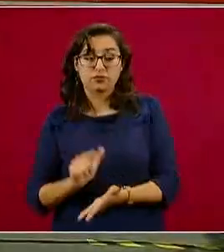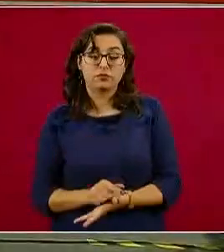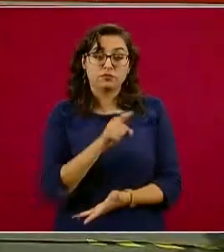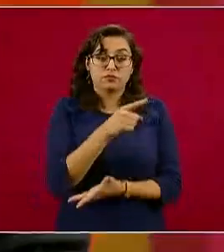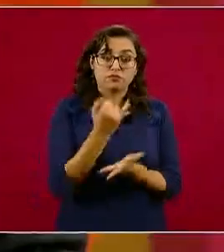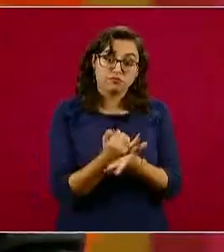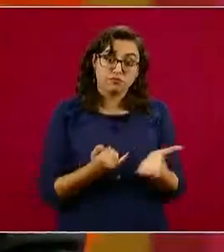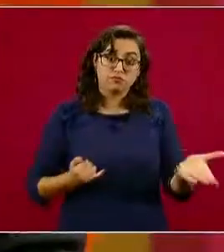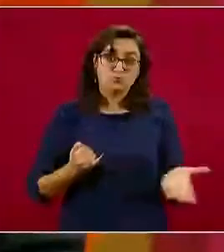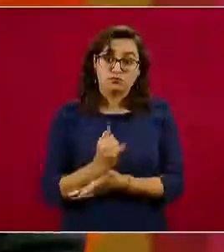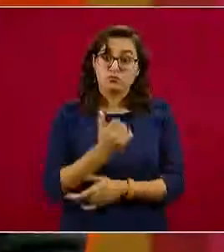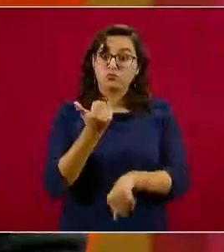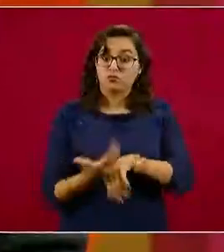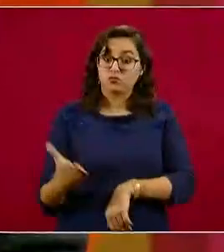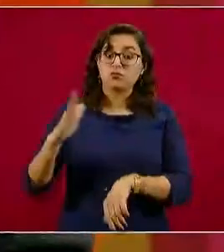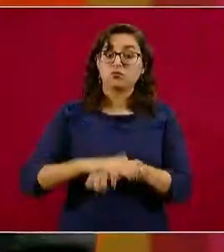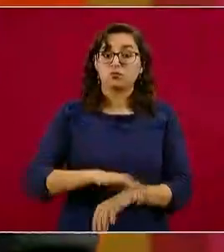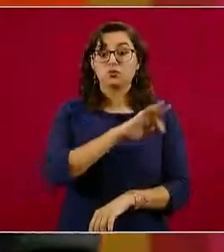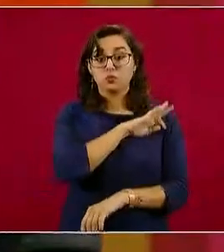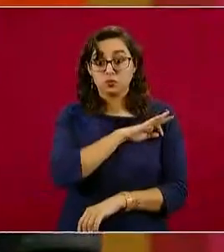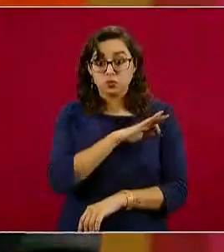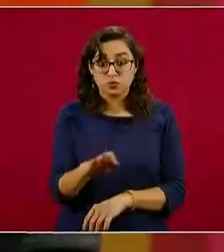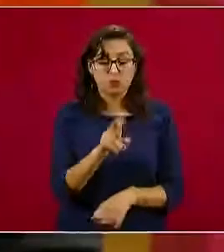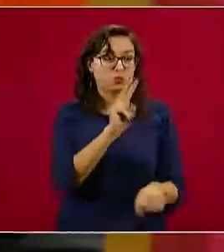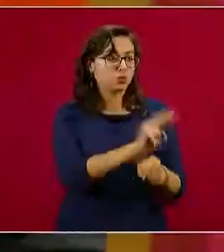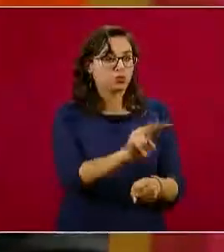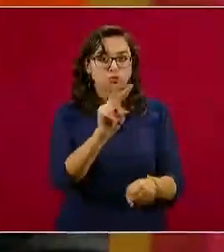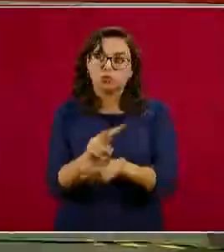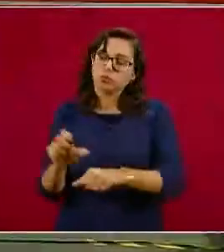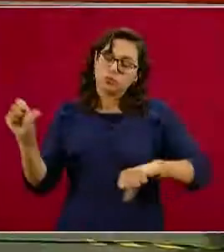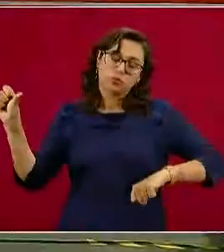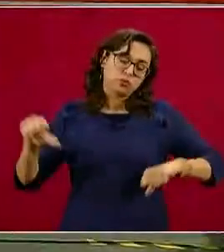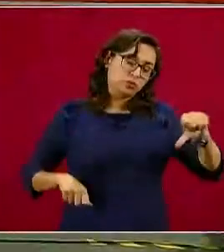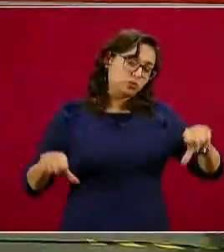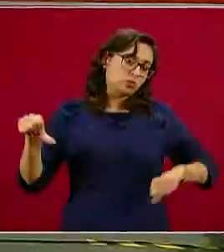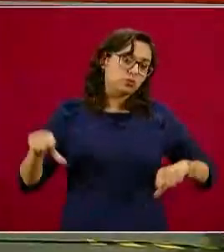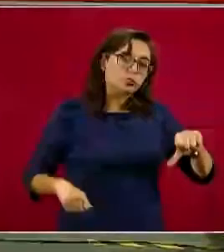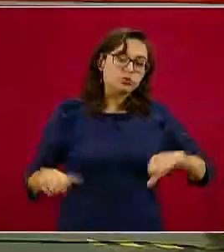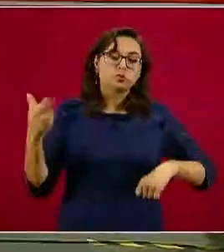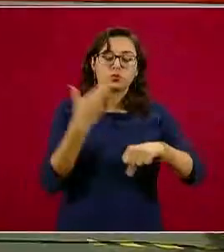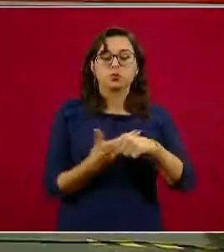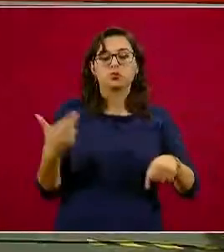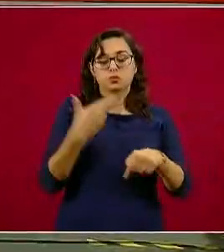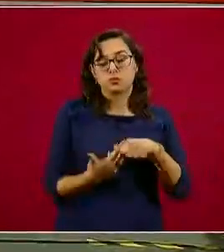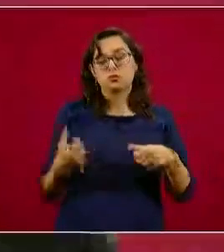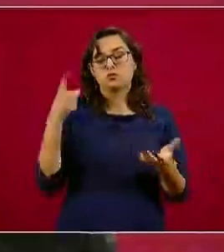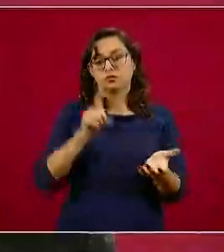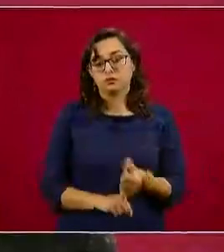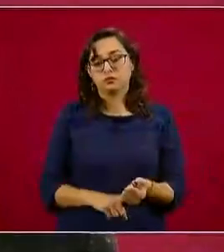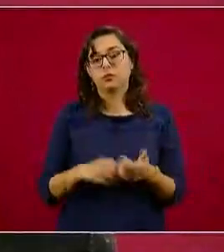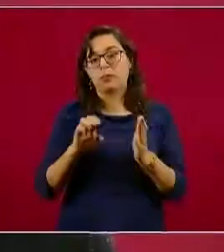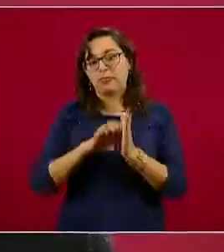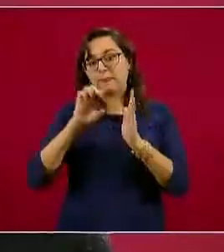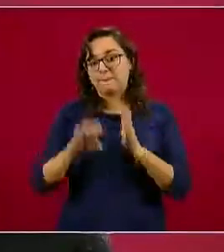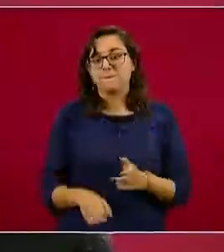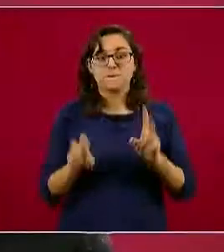decisiones administrativas. Ellos regulan las actividades locales, por ejemplo, los